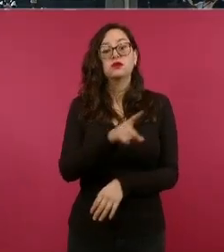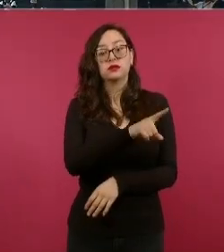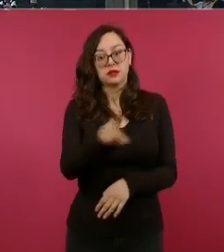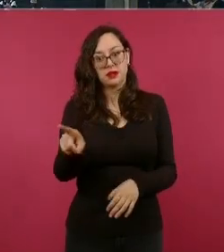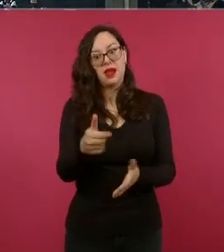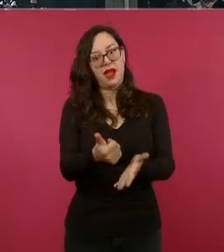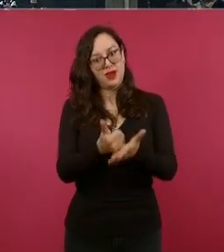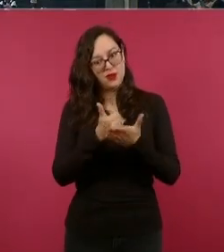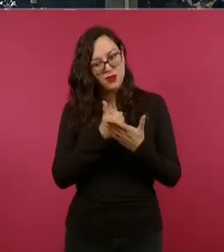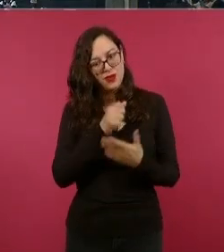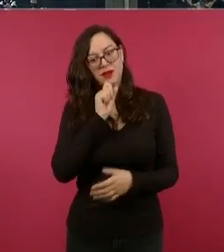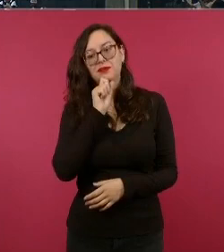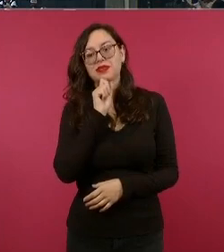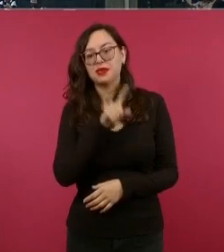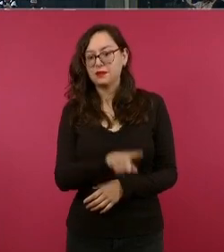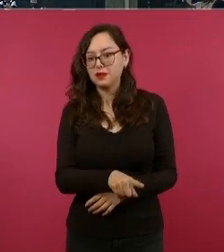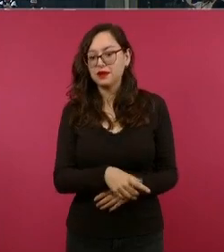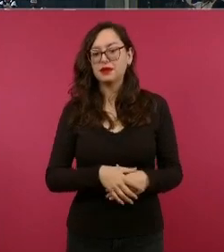Sí.